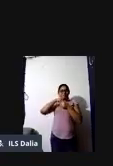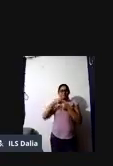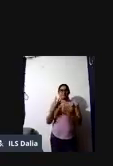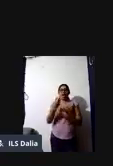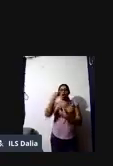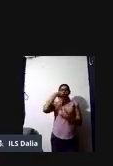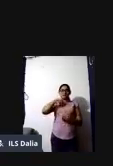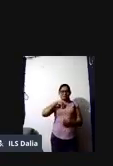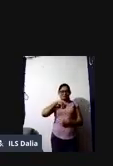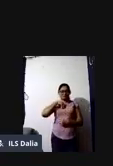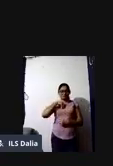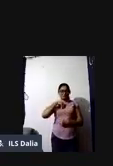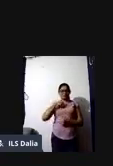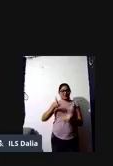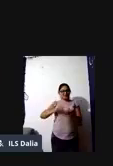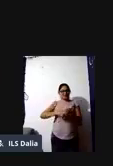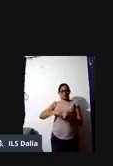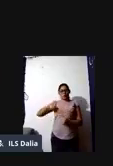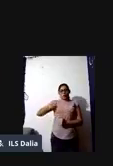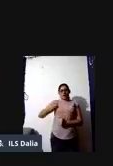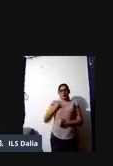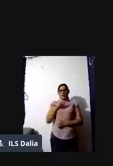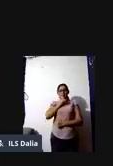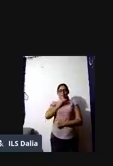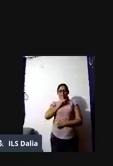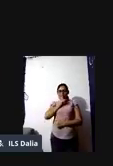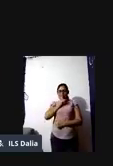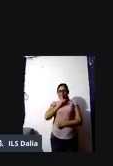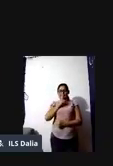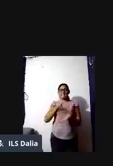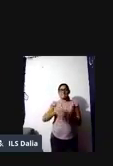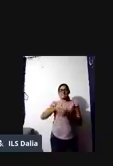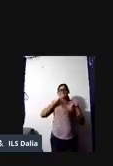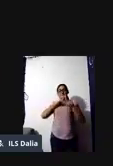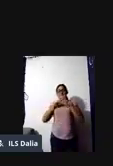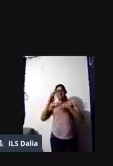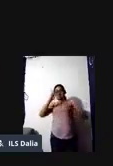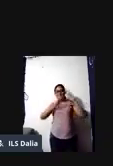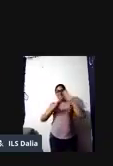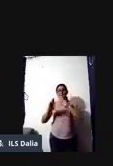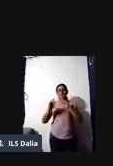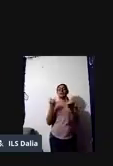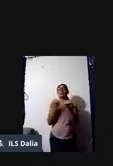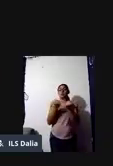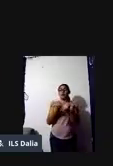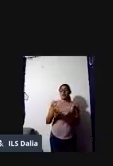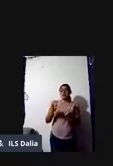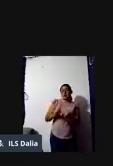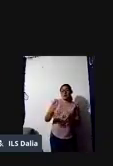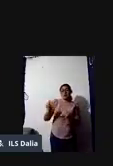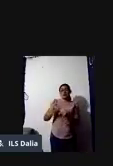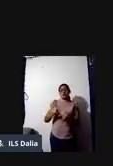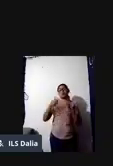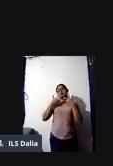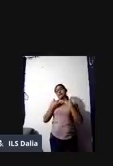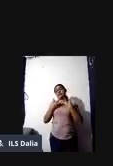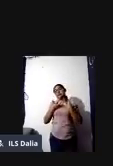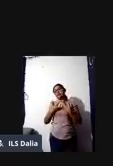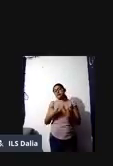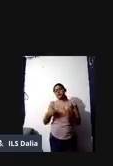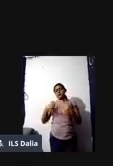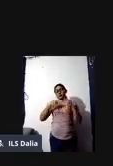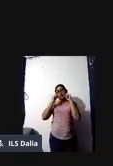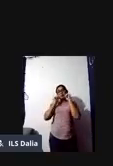amordazando. Una sensación o una emoción de tristeza intensa, diaria, cotidiana. Me levanto y estoy triste